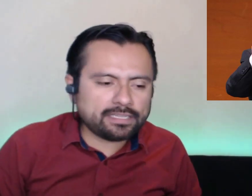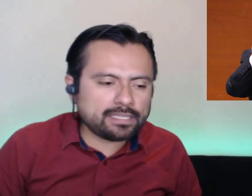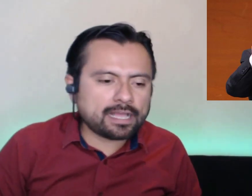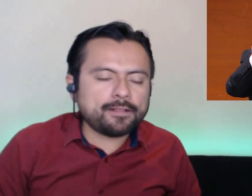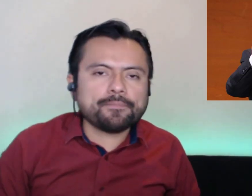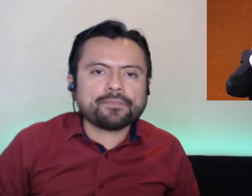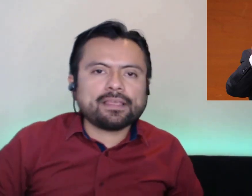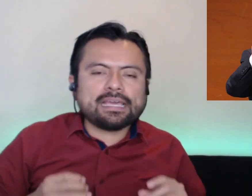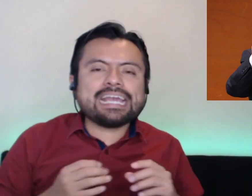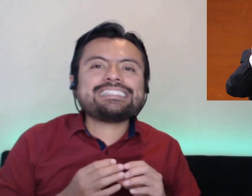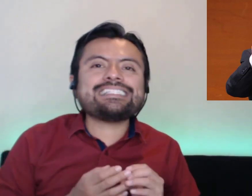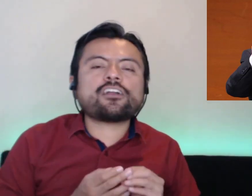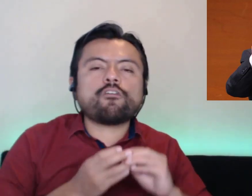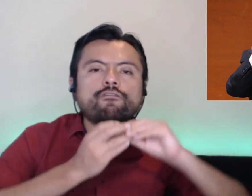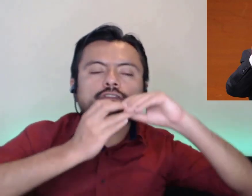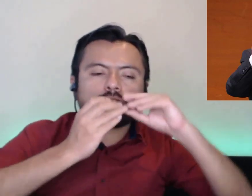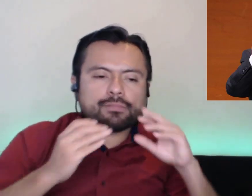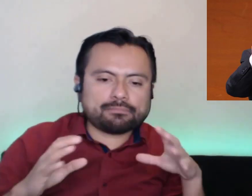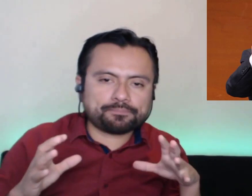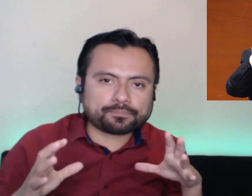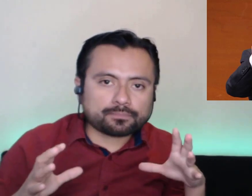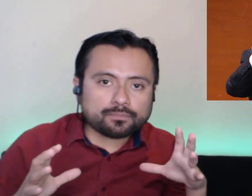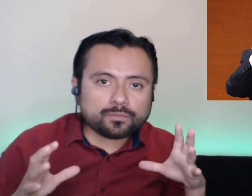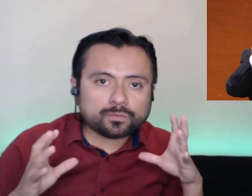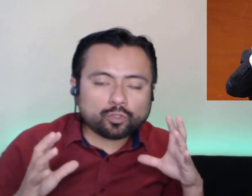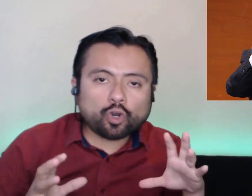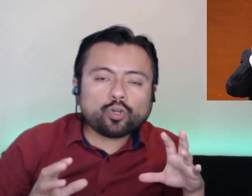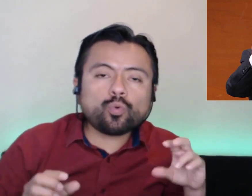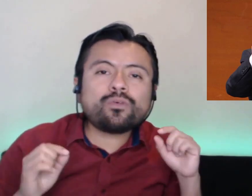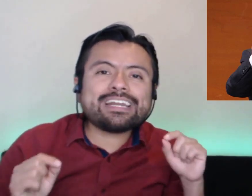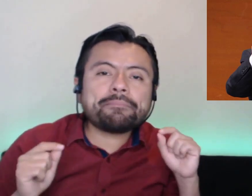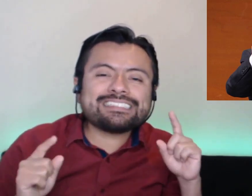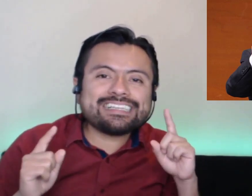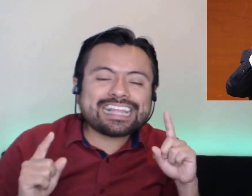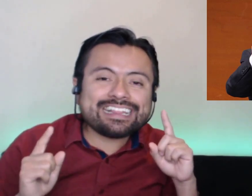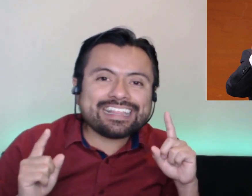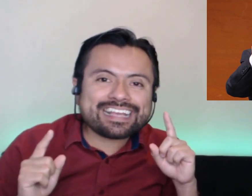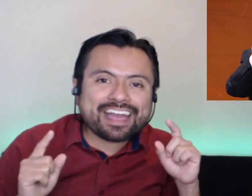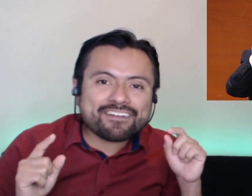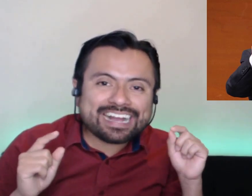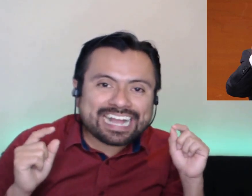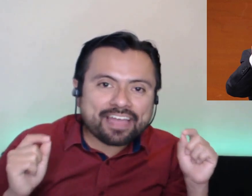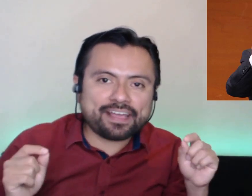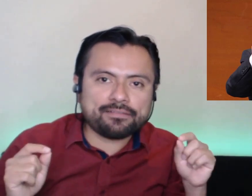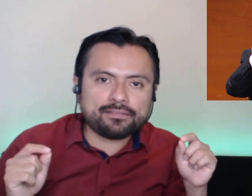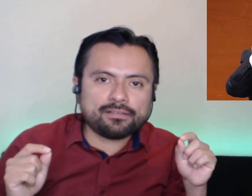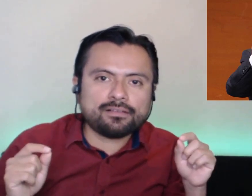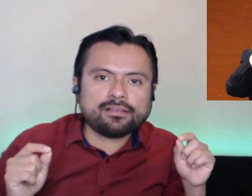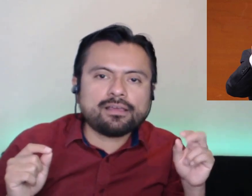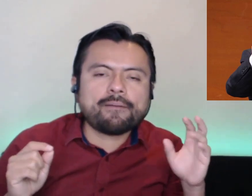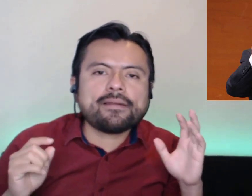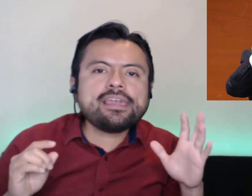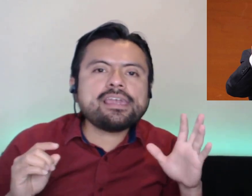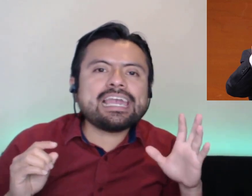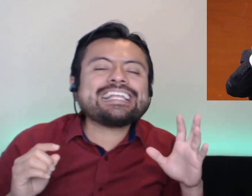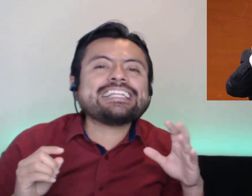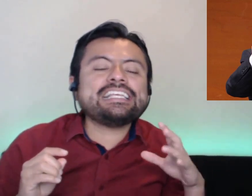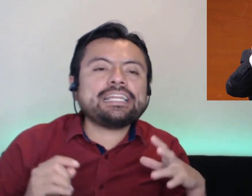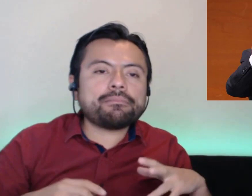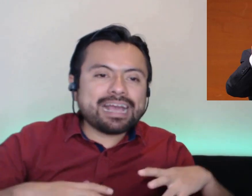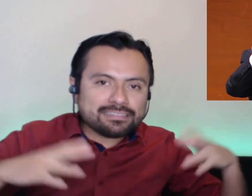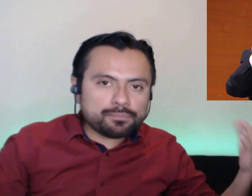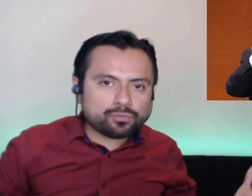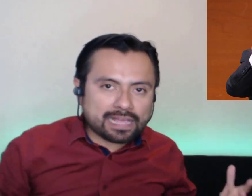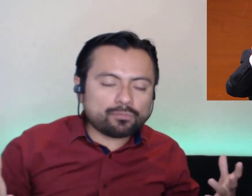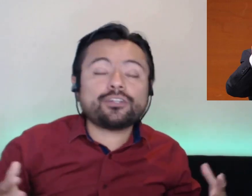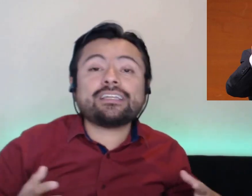política esta se conforma con un representante de cada bancada y el que